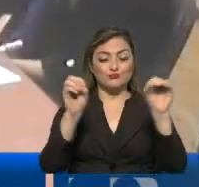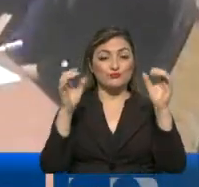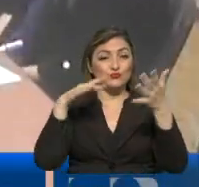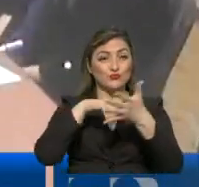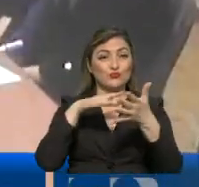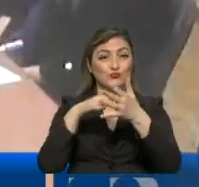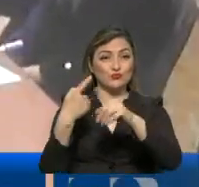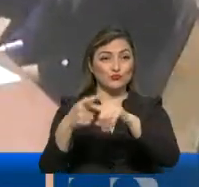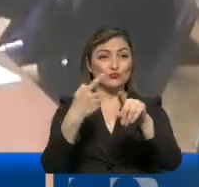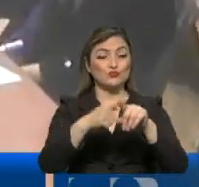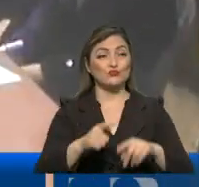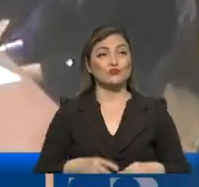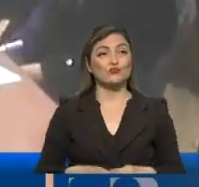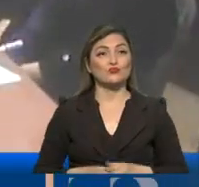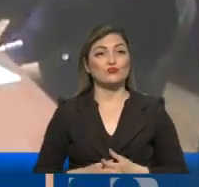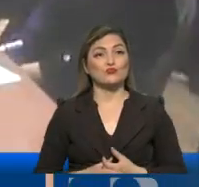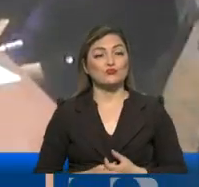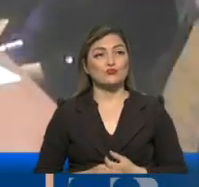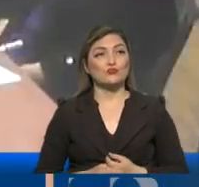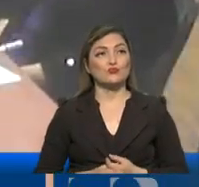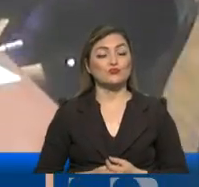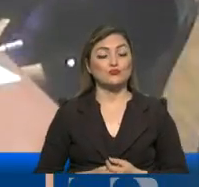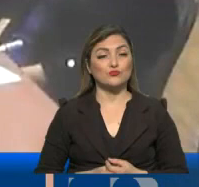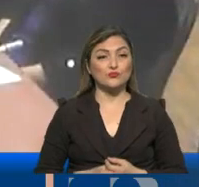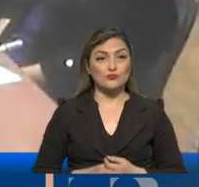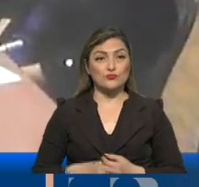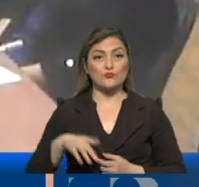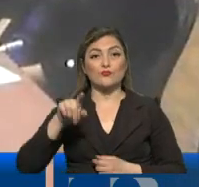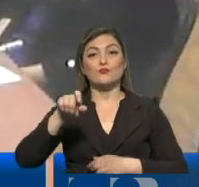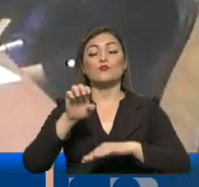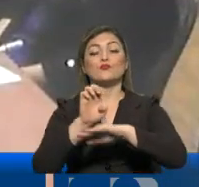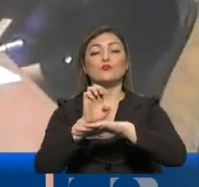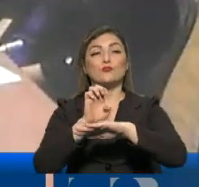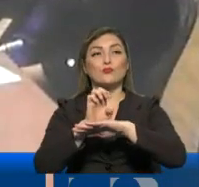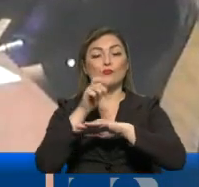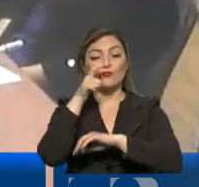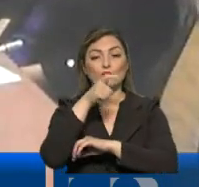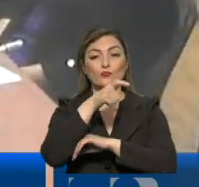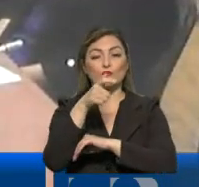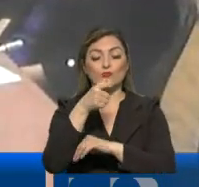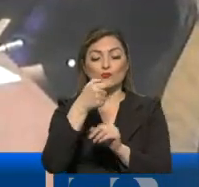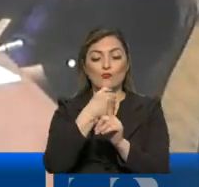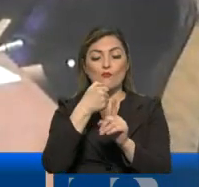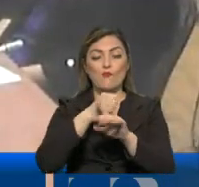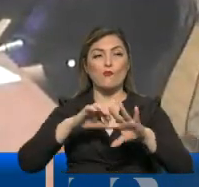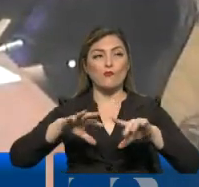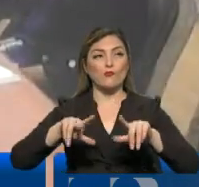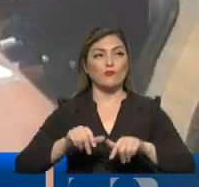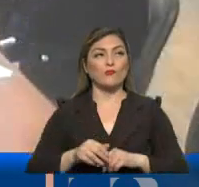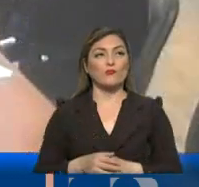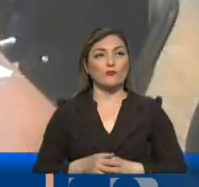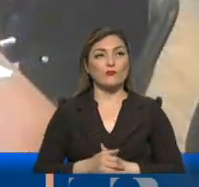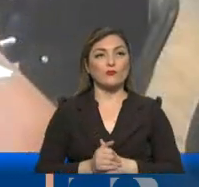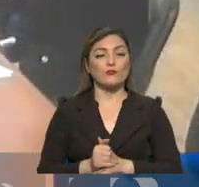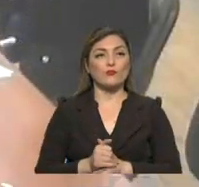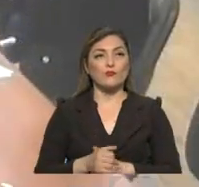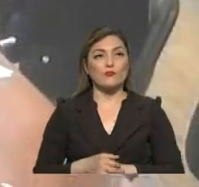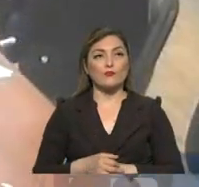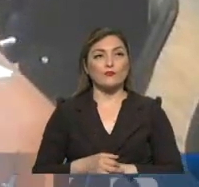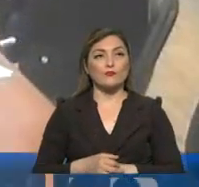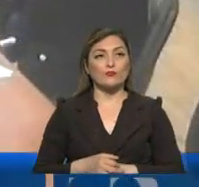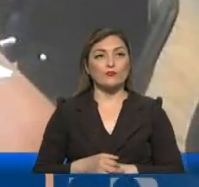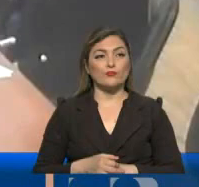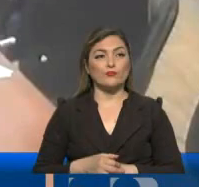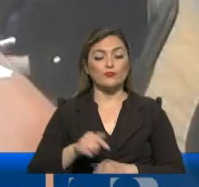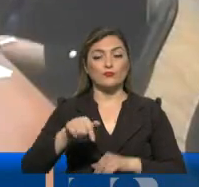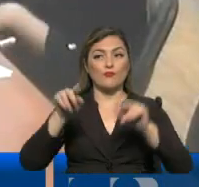mapa de lo que requiere el país en cuanto a fiscalización y lucha contra la corrupción. Hoy no es un